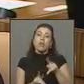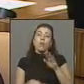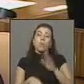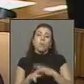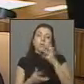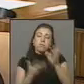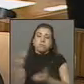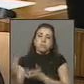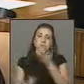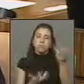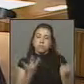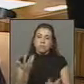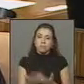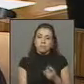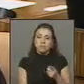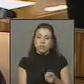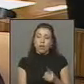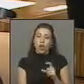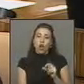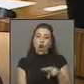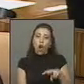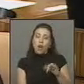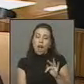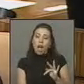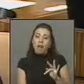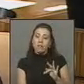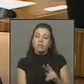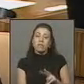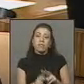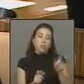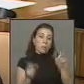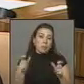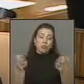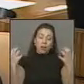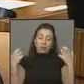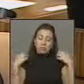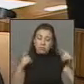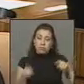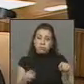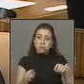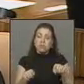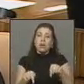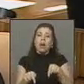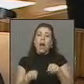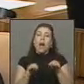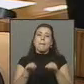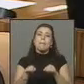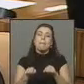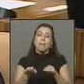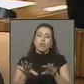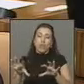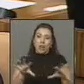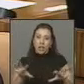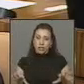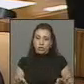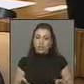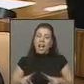incendio. Ante ello, la CONAF desplegó sus brigadistas con el apoyo del equipamiento,